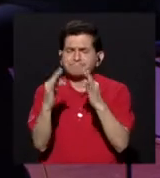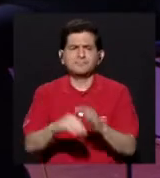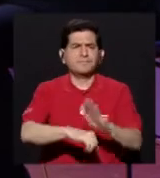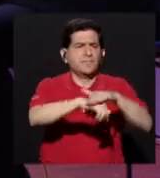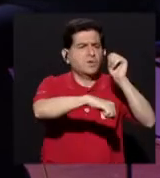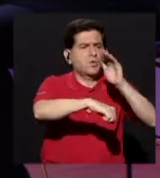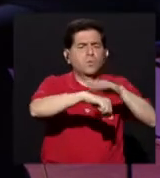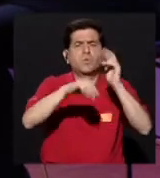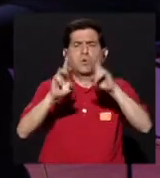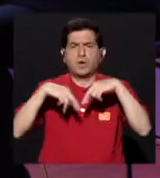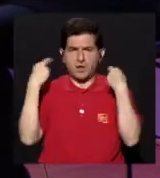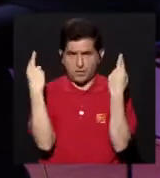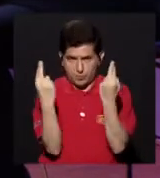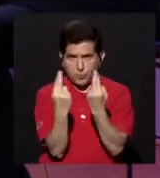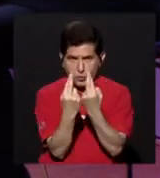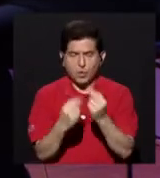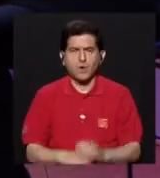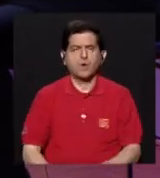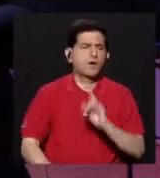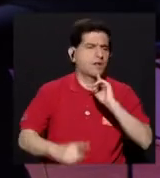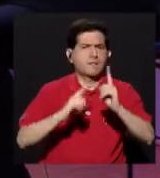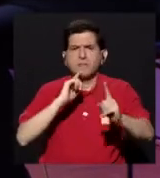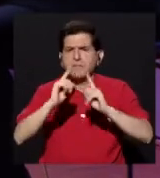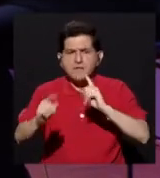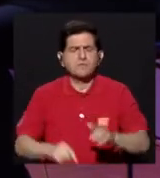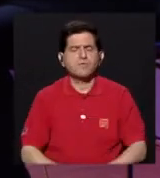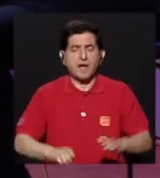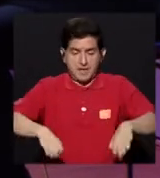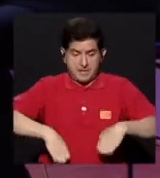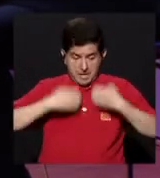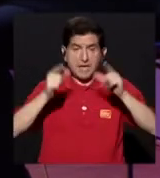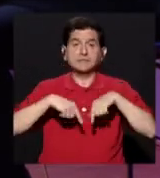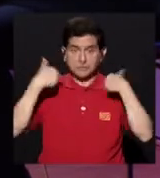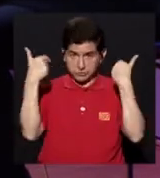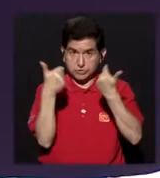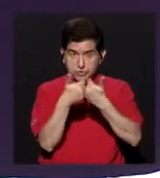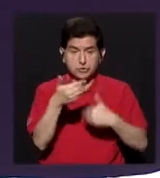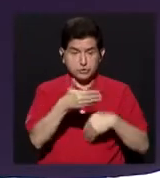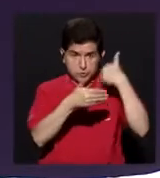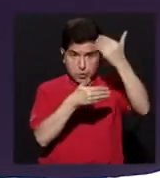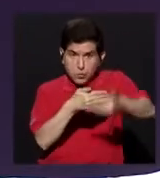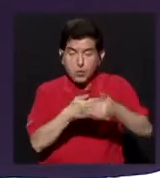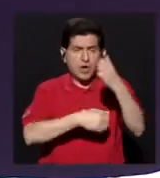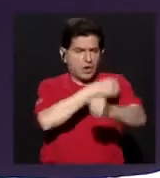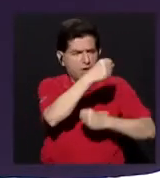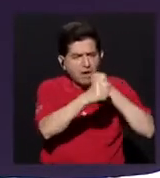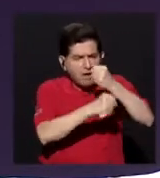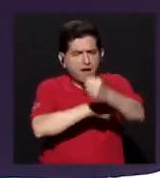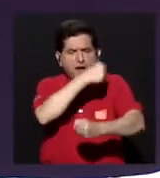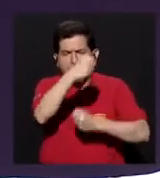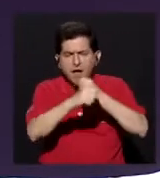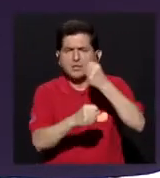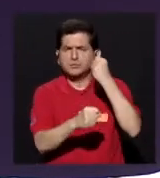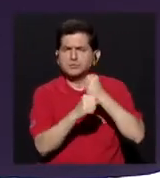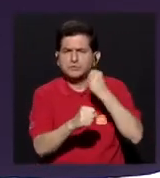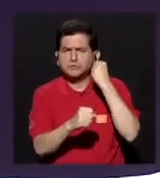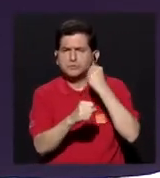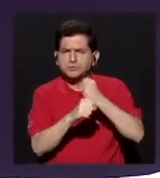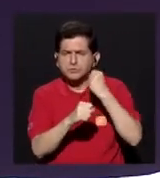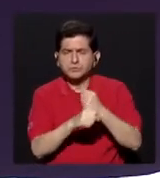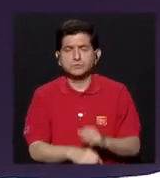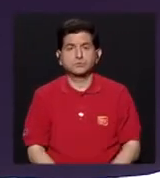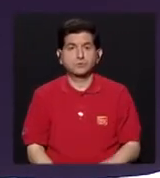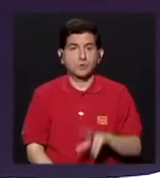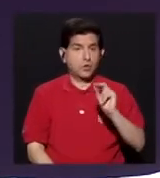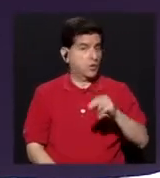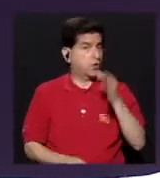convocar reuniones, divulgar la existencia del grupo y bueno, después de algunos años de trabajo, de insistencia, porque no